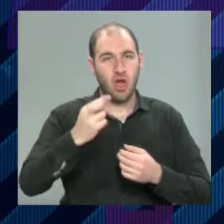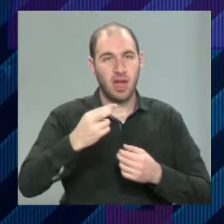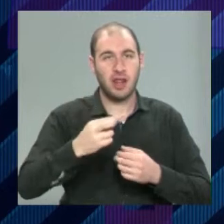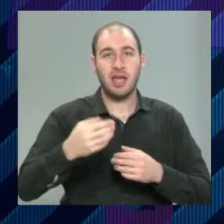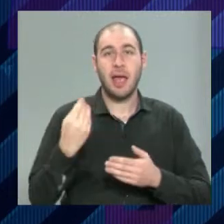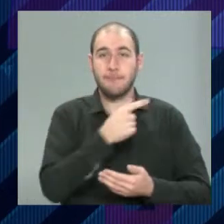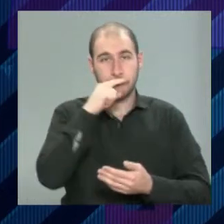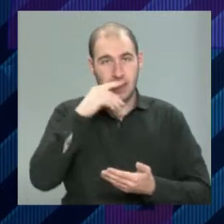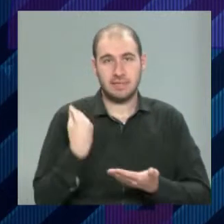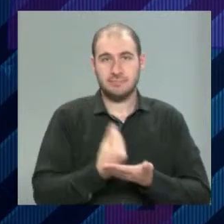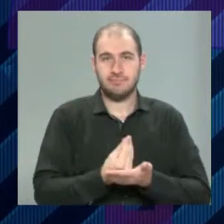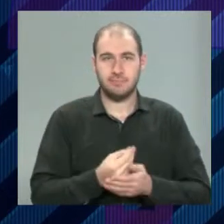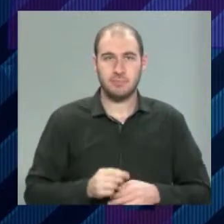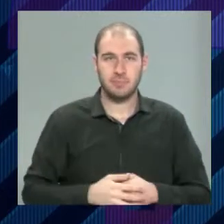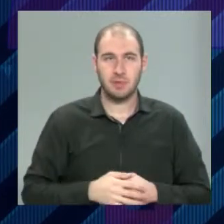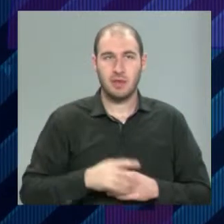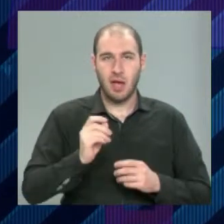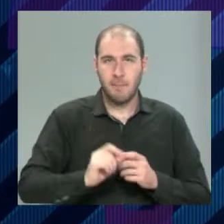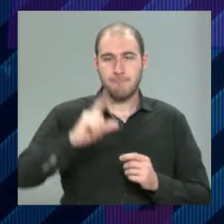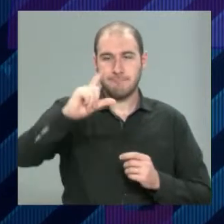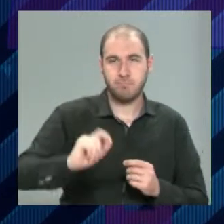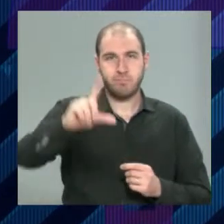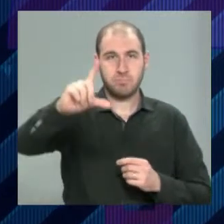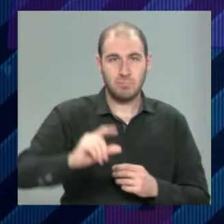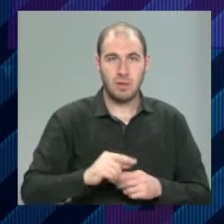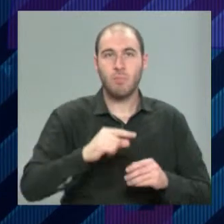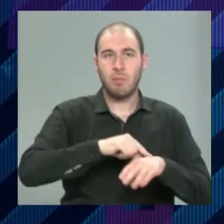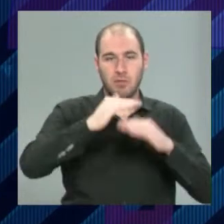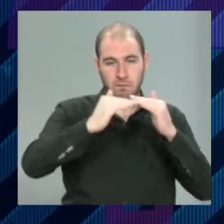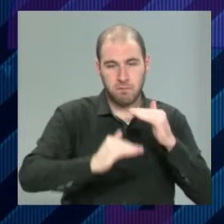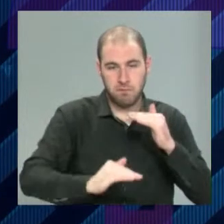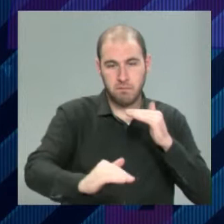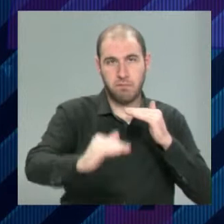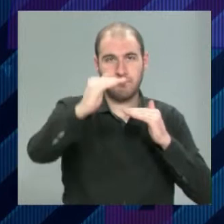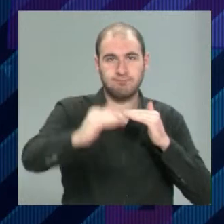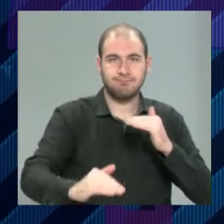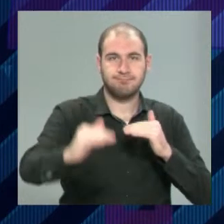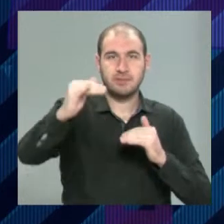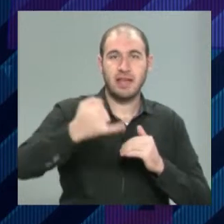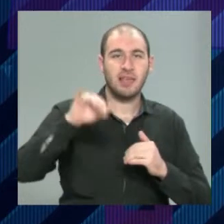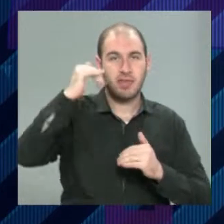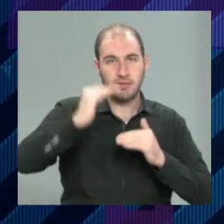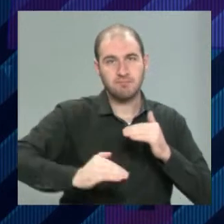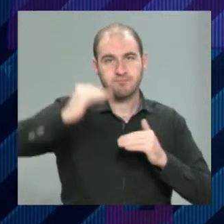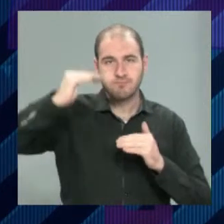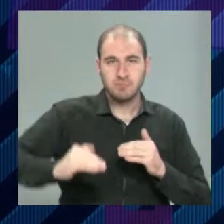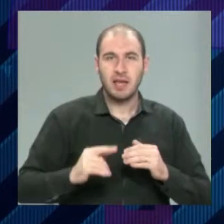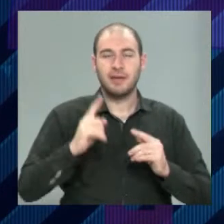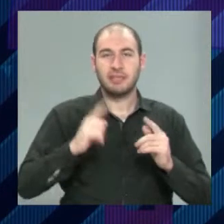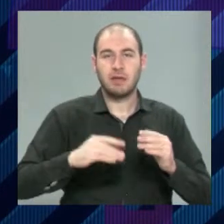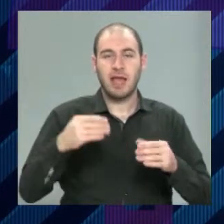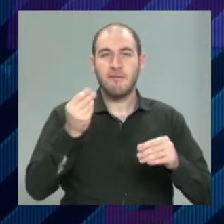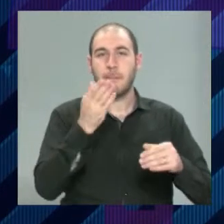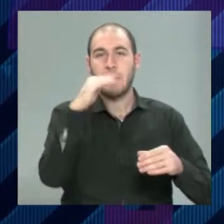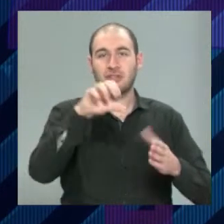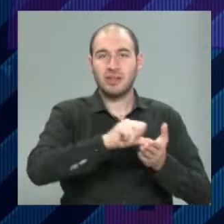desde la llegada de Macri a la Casa Rosada. Saltos pronunciados y momentos de meseta con fluctuaciones en las tasas de interés y movimiento en las reservas